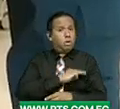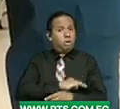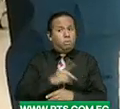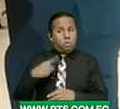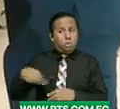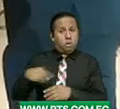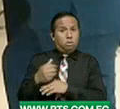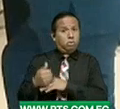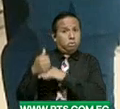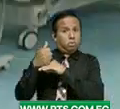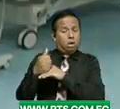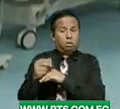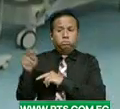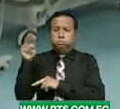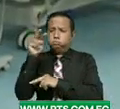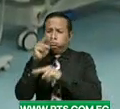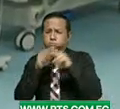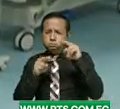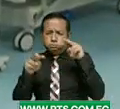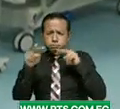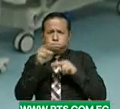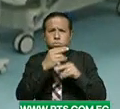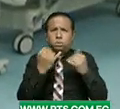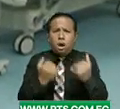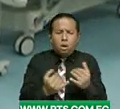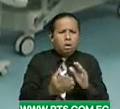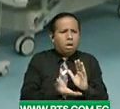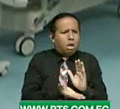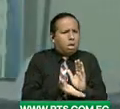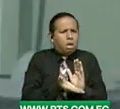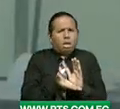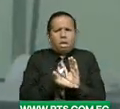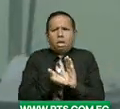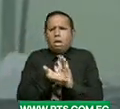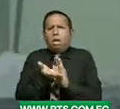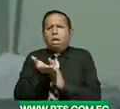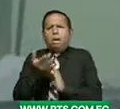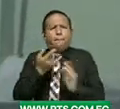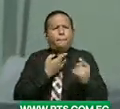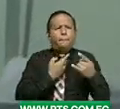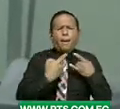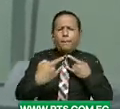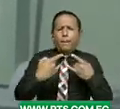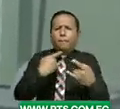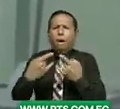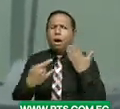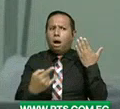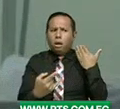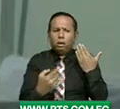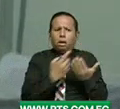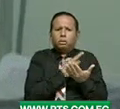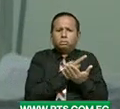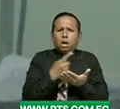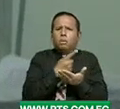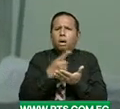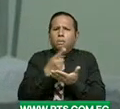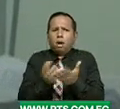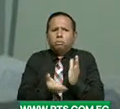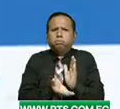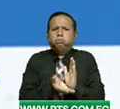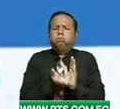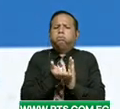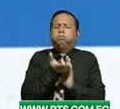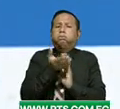evaluaciones necesarias ya que los números están a la alza los contagios en las últimas semanas se han incrementado las autoridades